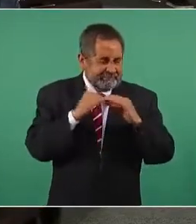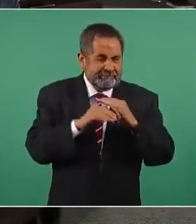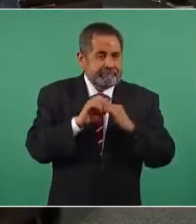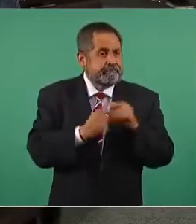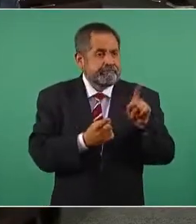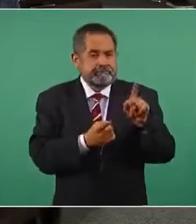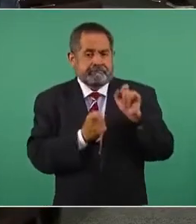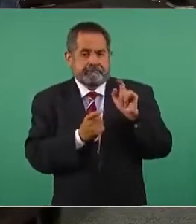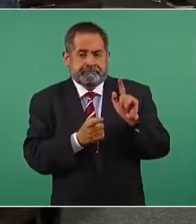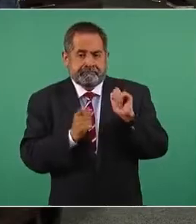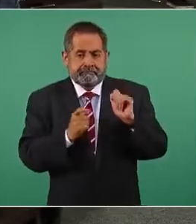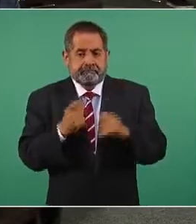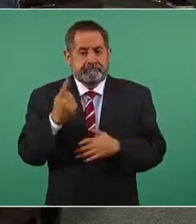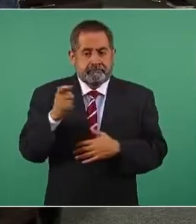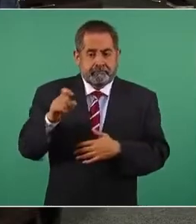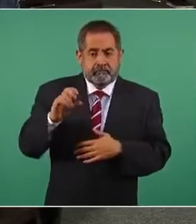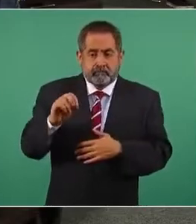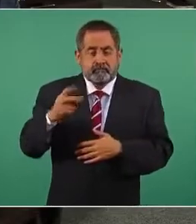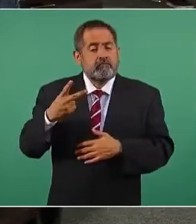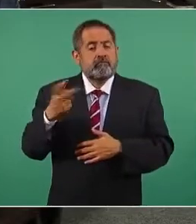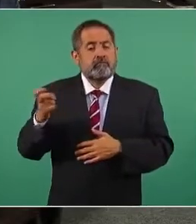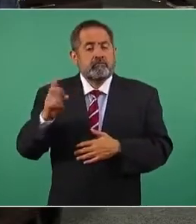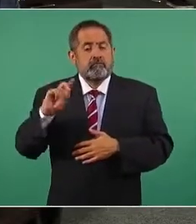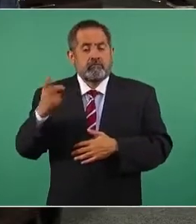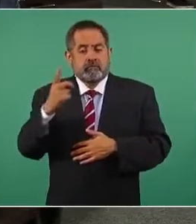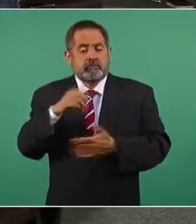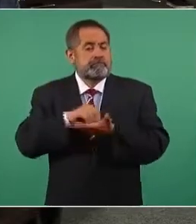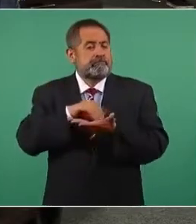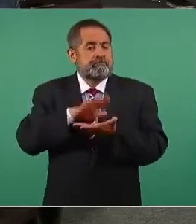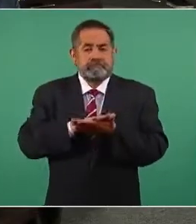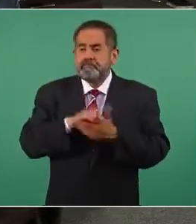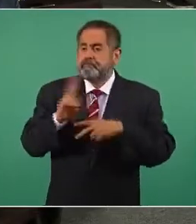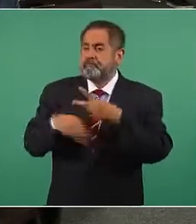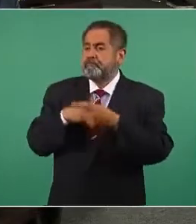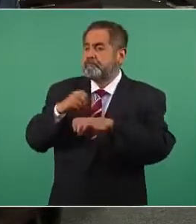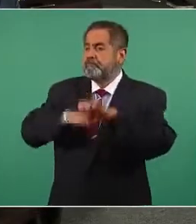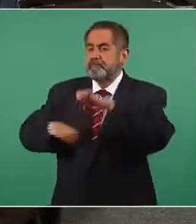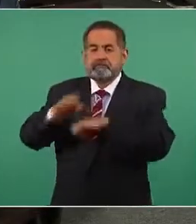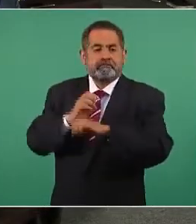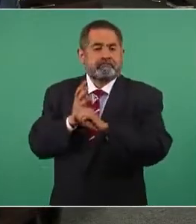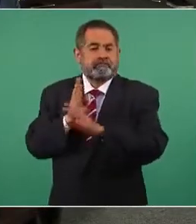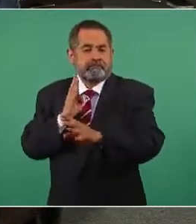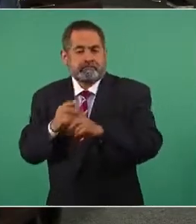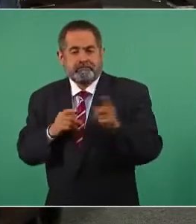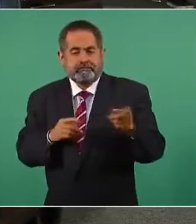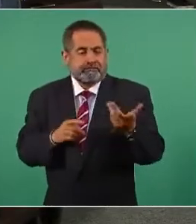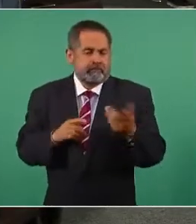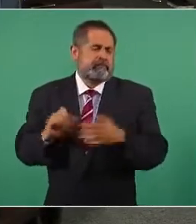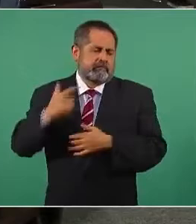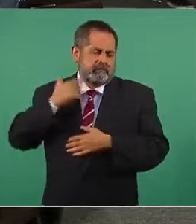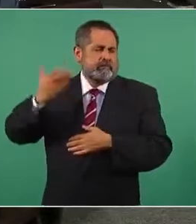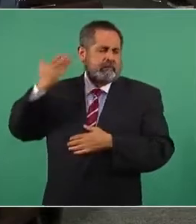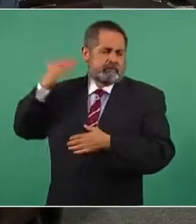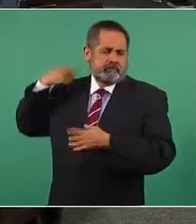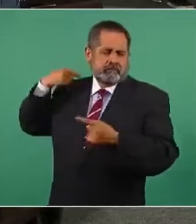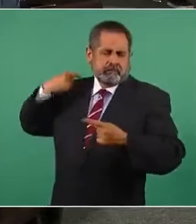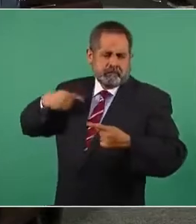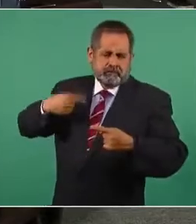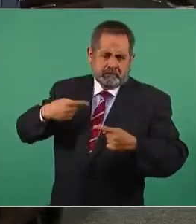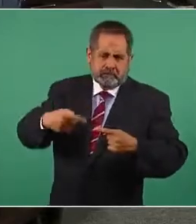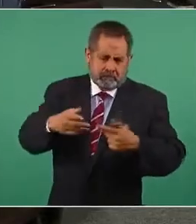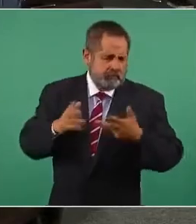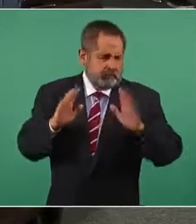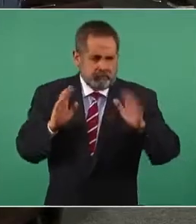cobran entre 100 y $200 la cita. Entonces, esto viene de administraciones anteriores,